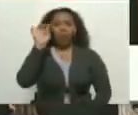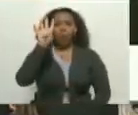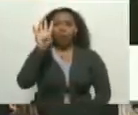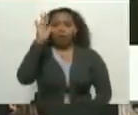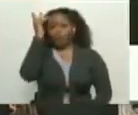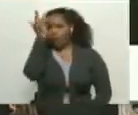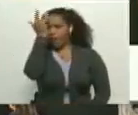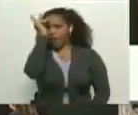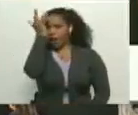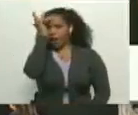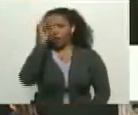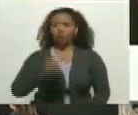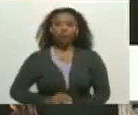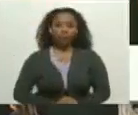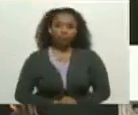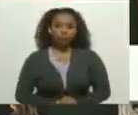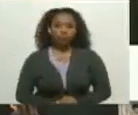febrero,